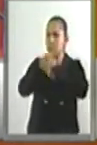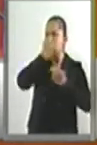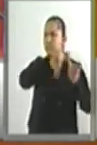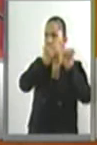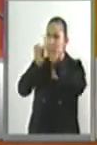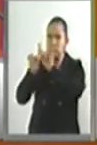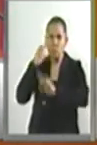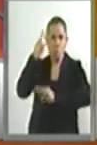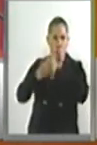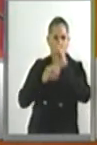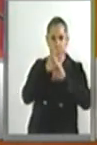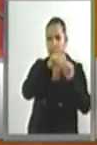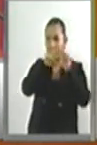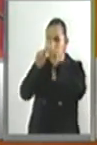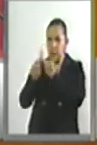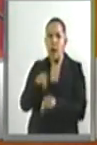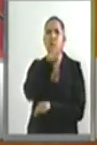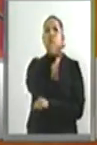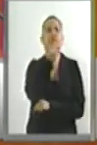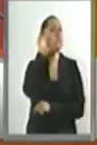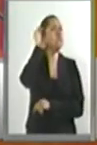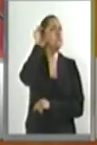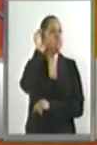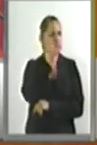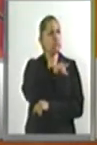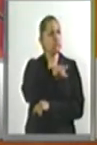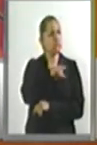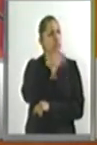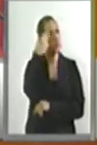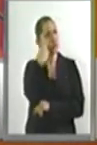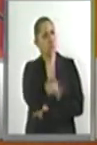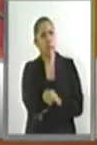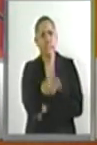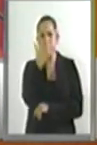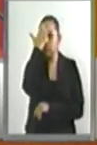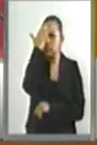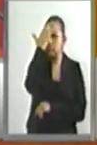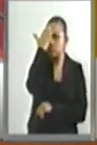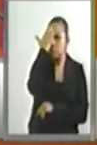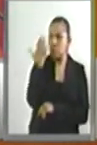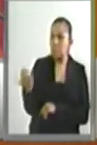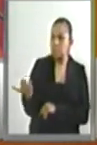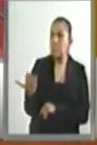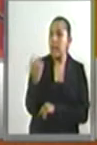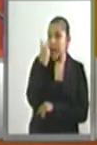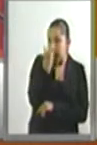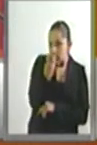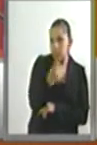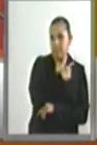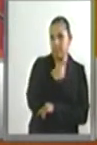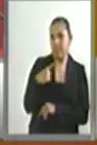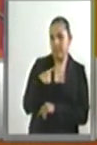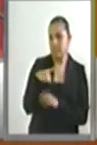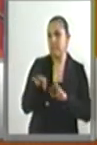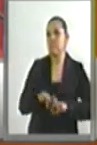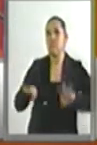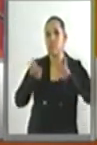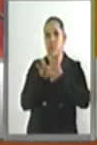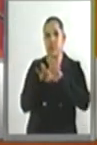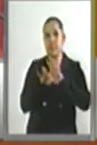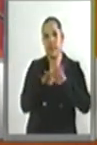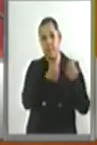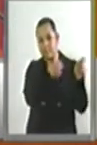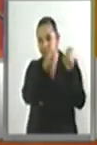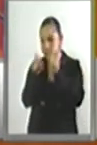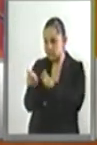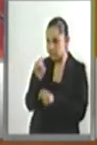lo que esto debe sentirse en un precedente de modernidad y eficiencia en el desarrollo de mercados